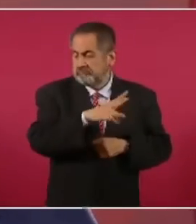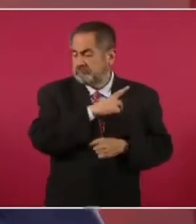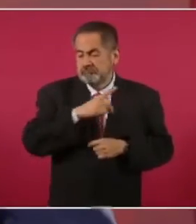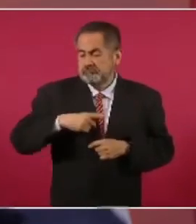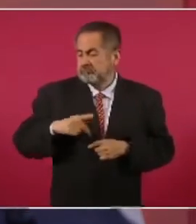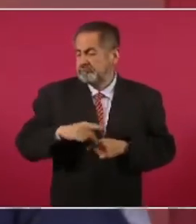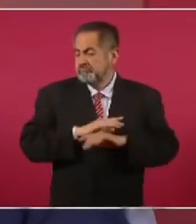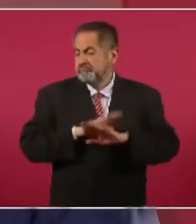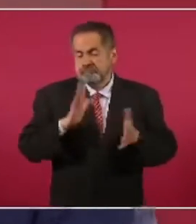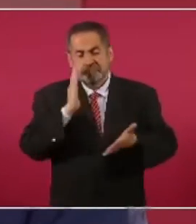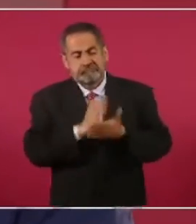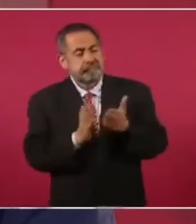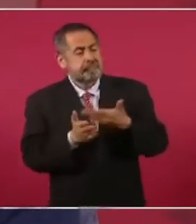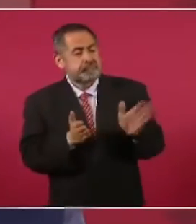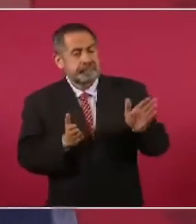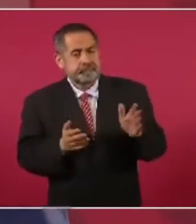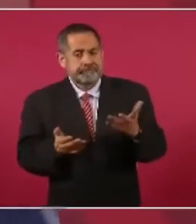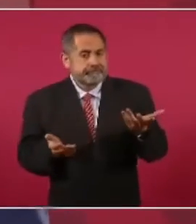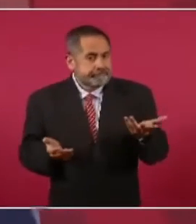Y el Papa